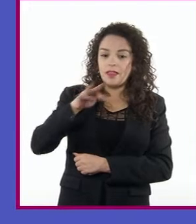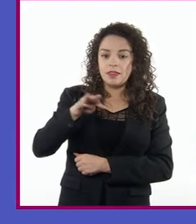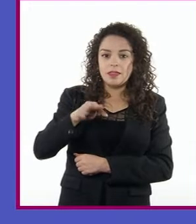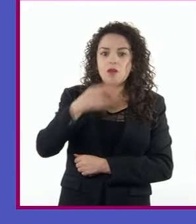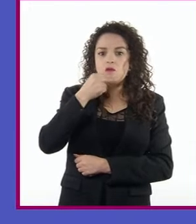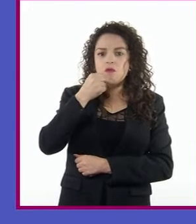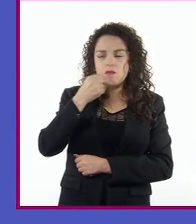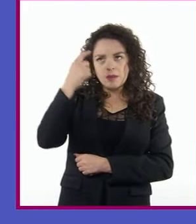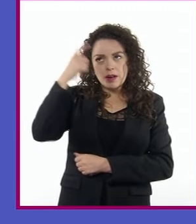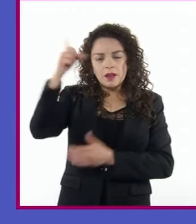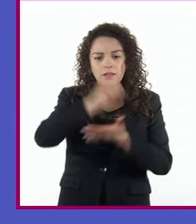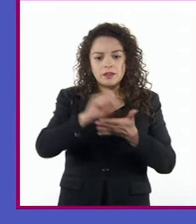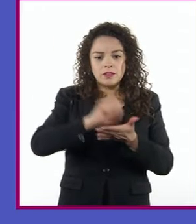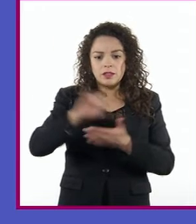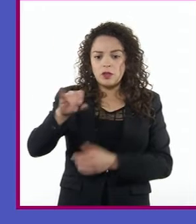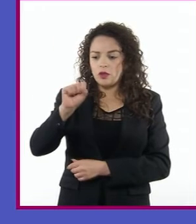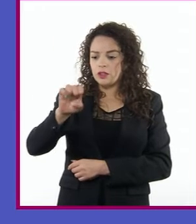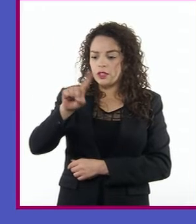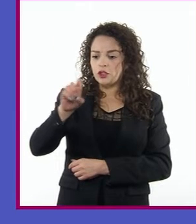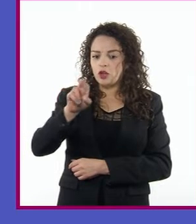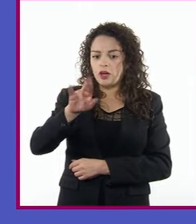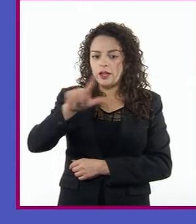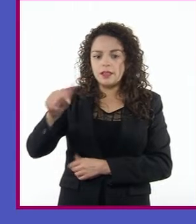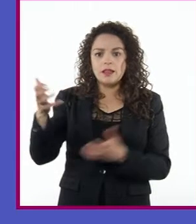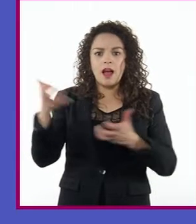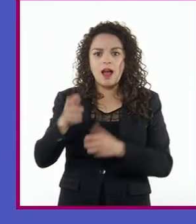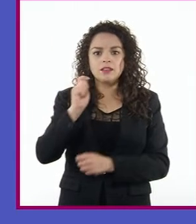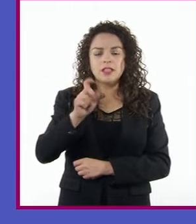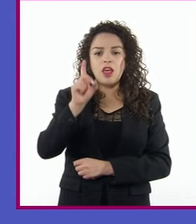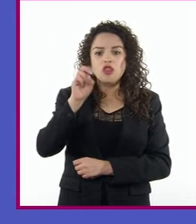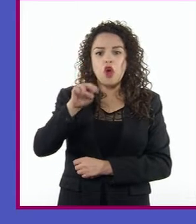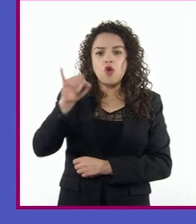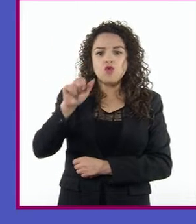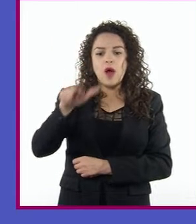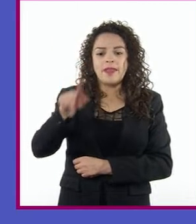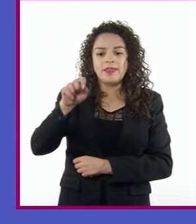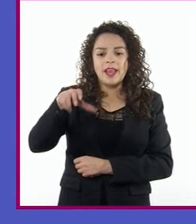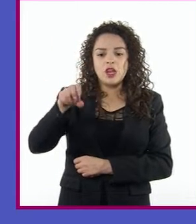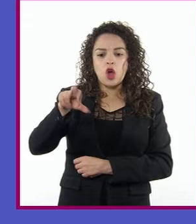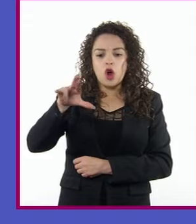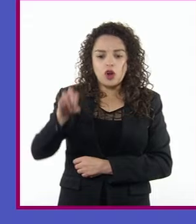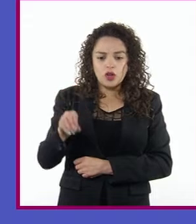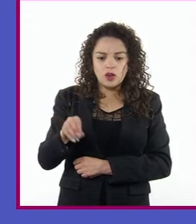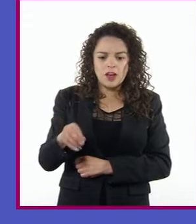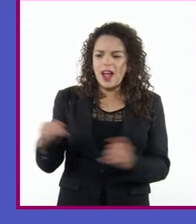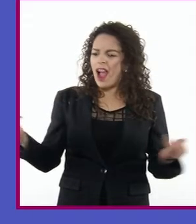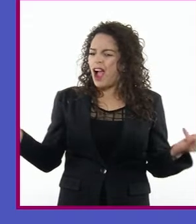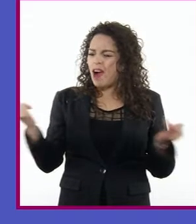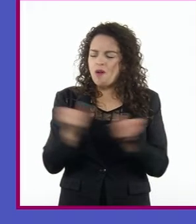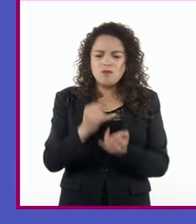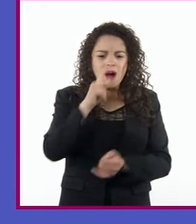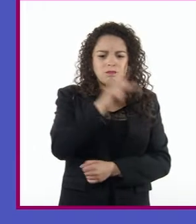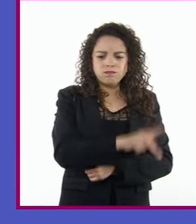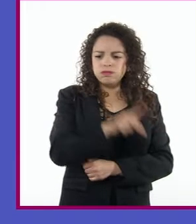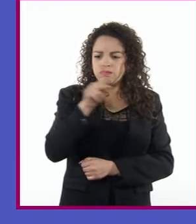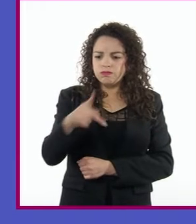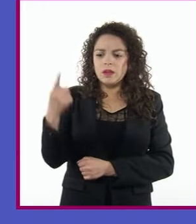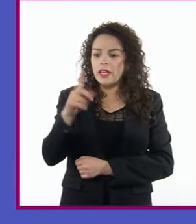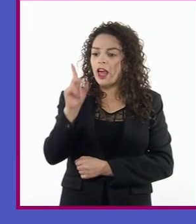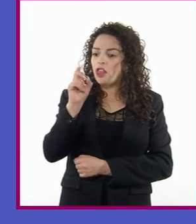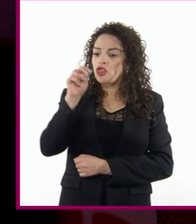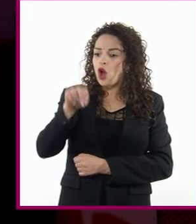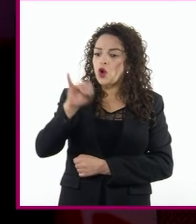Zorrilla escribió Don Juan Tenorio, donde el protagonista era exactamente igual que el don Juan